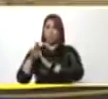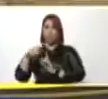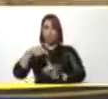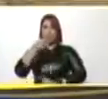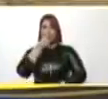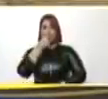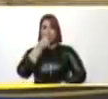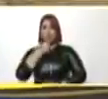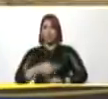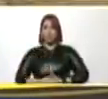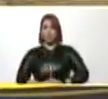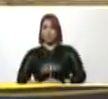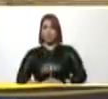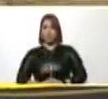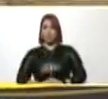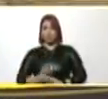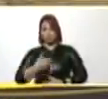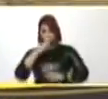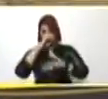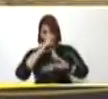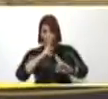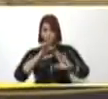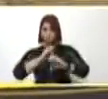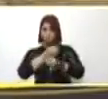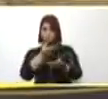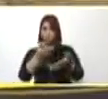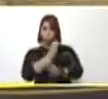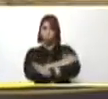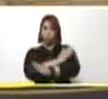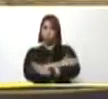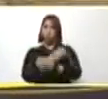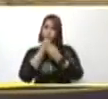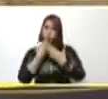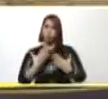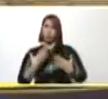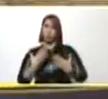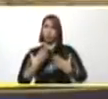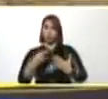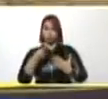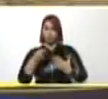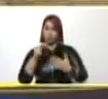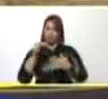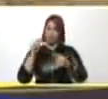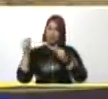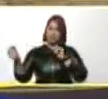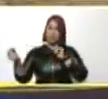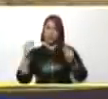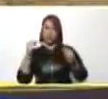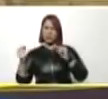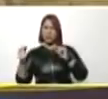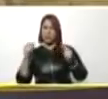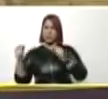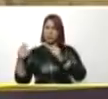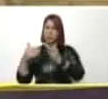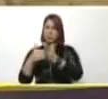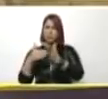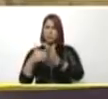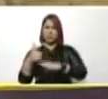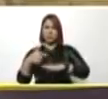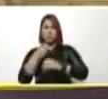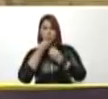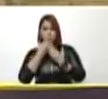Copey. Mi respeto. Ustedes son buenos, candela, cuando lanzan contra el gobierno,